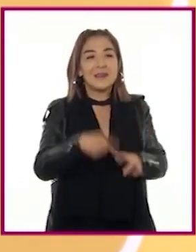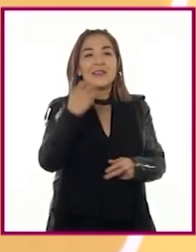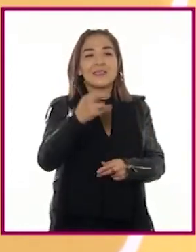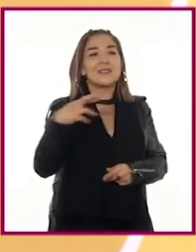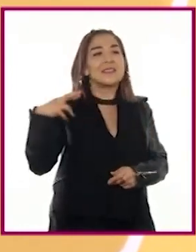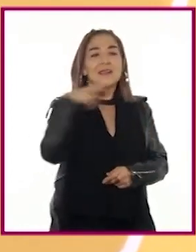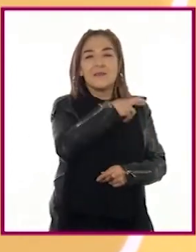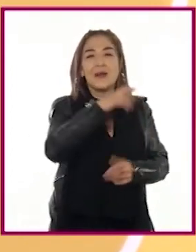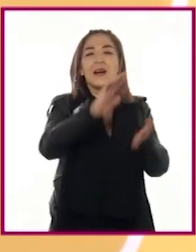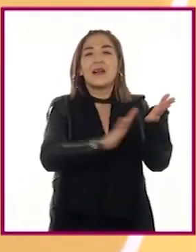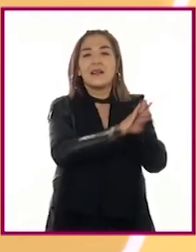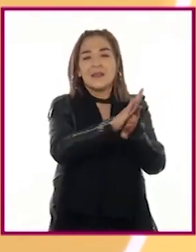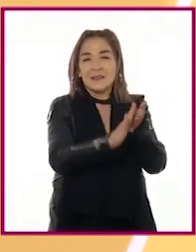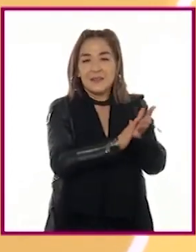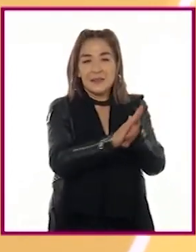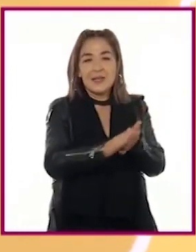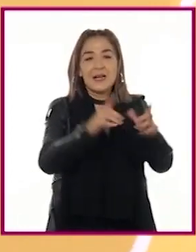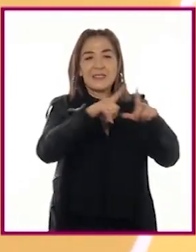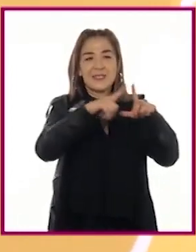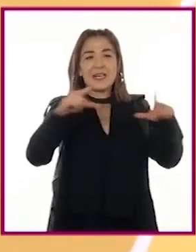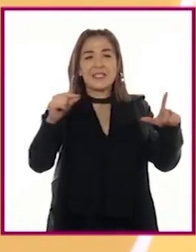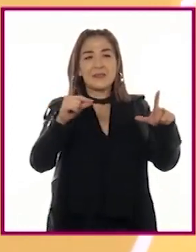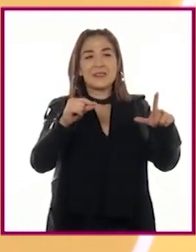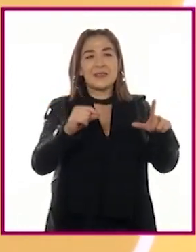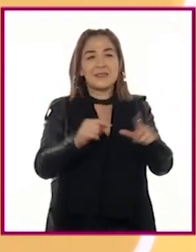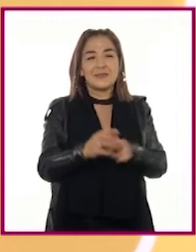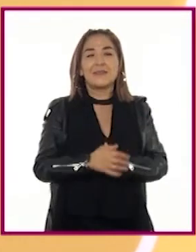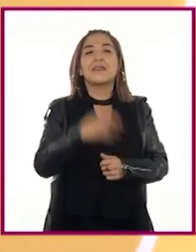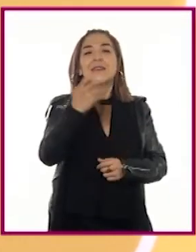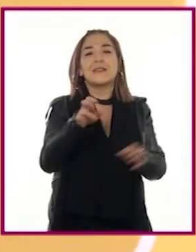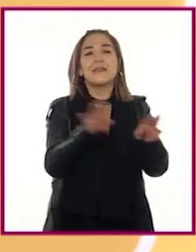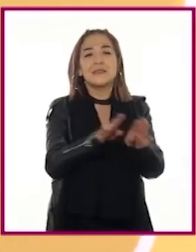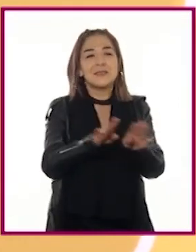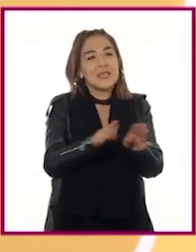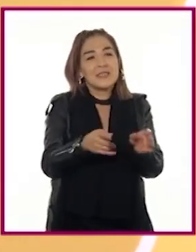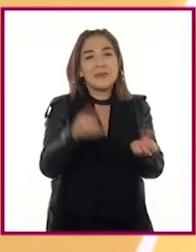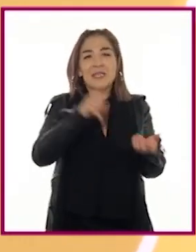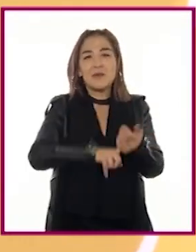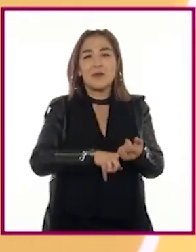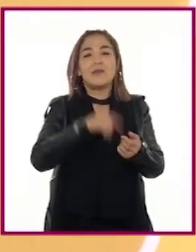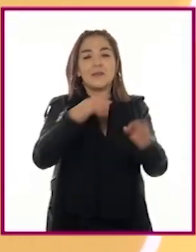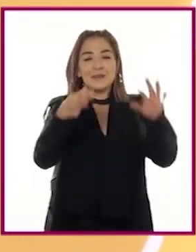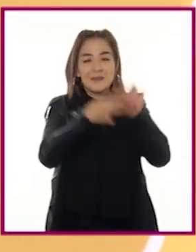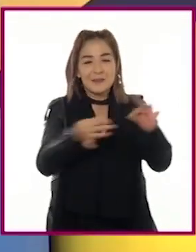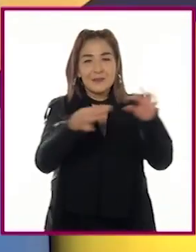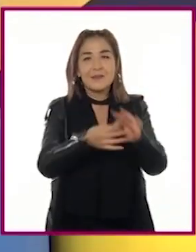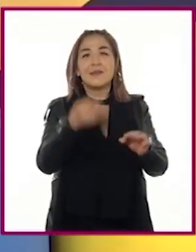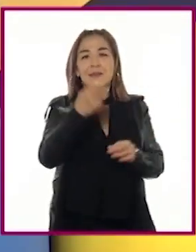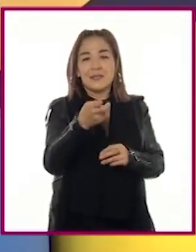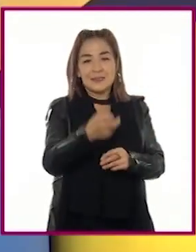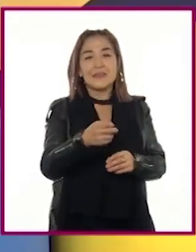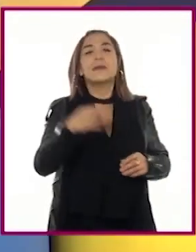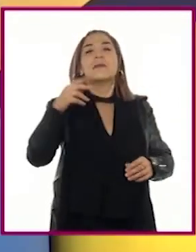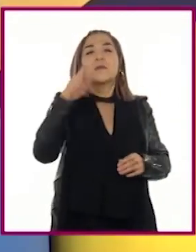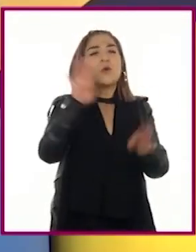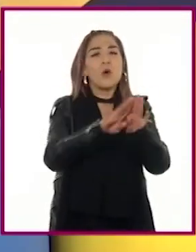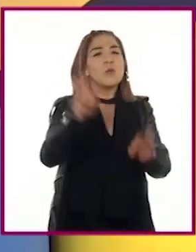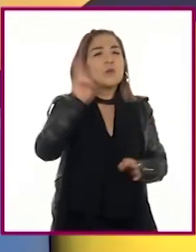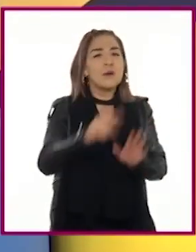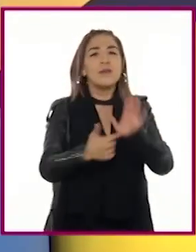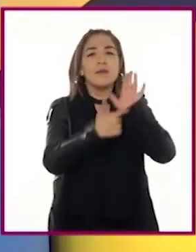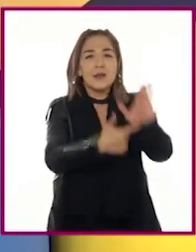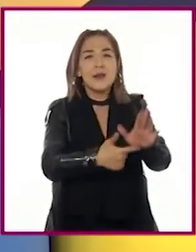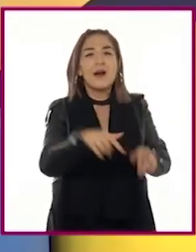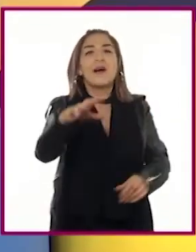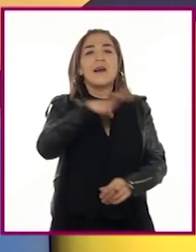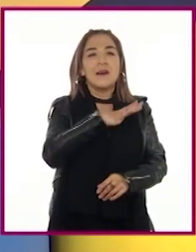inmediata el área de un polígono, se intenta calcularla por partes, triangulando el mismo. Y para comprobarlo, se